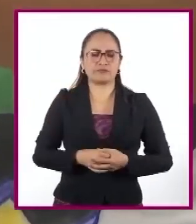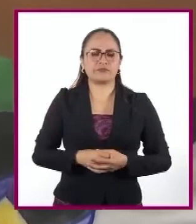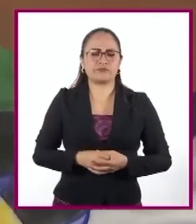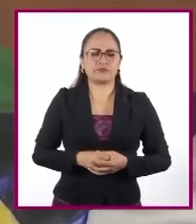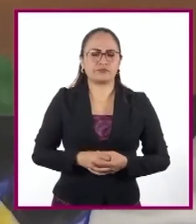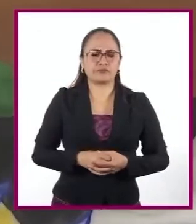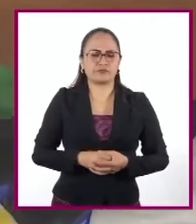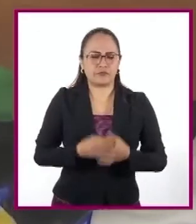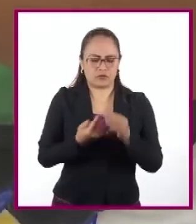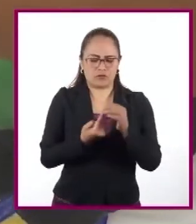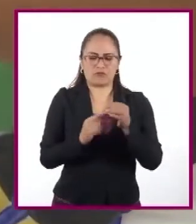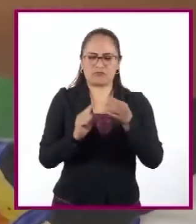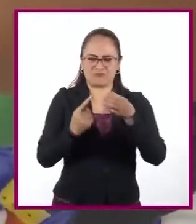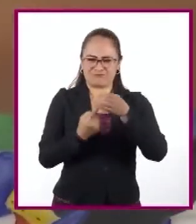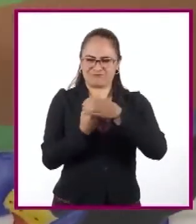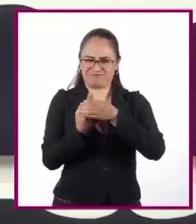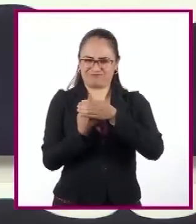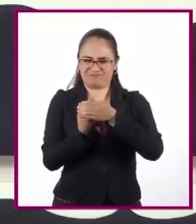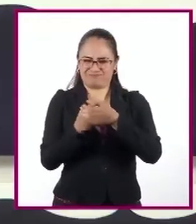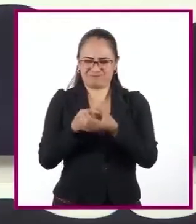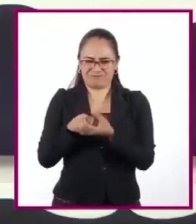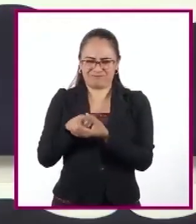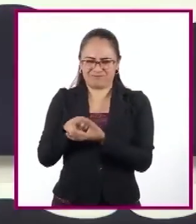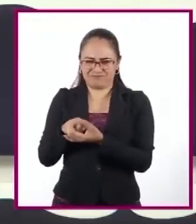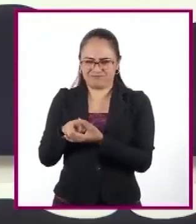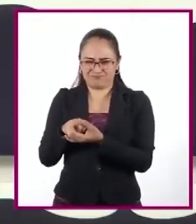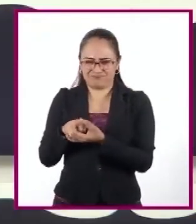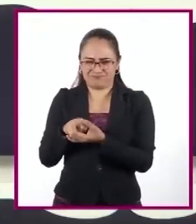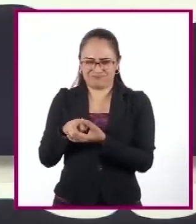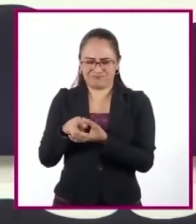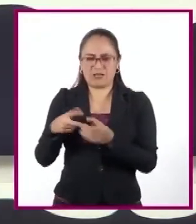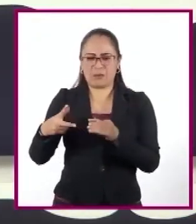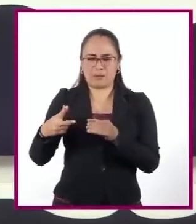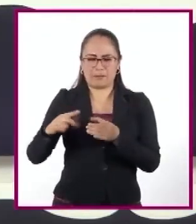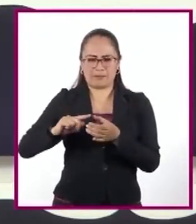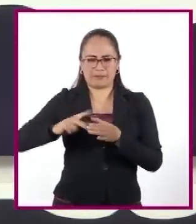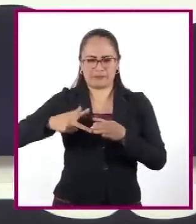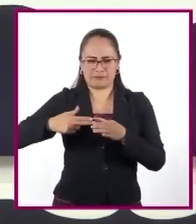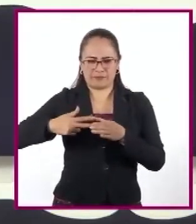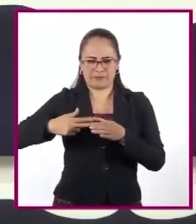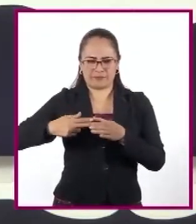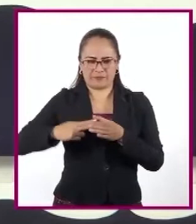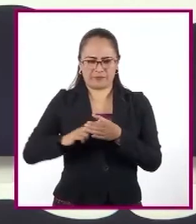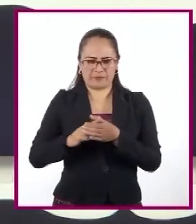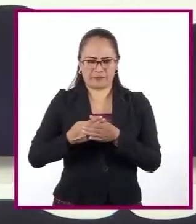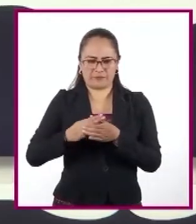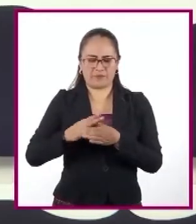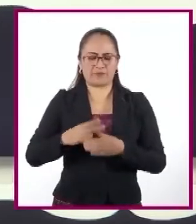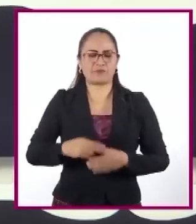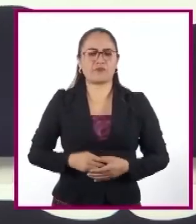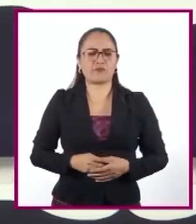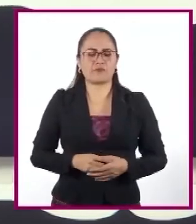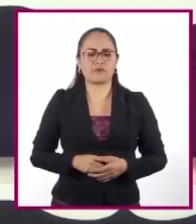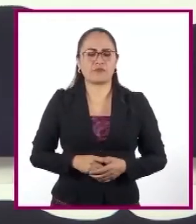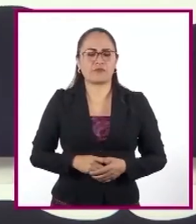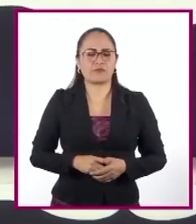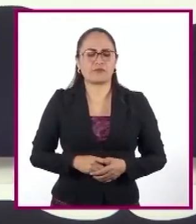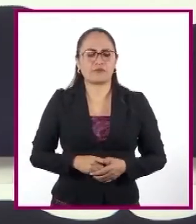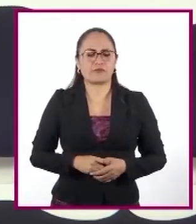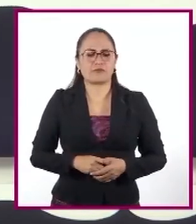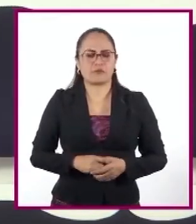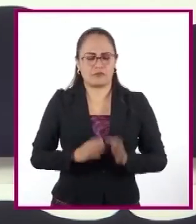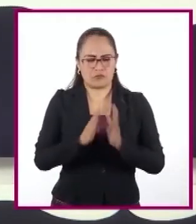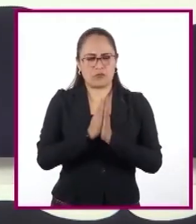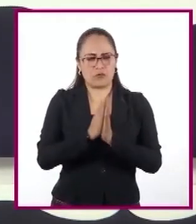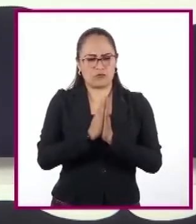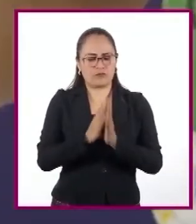Hacemos un orificio, auxiliándonos de las pinzas. Introducimos. Introducimos el hilo. Por favor, maestra. A ver, vamos